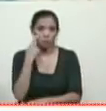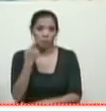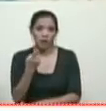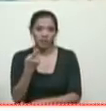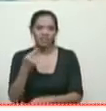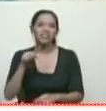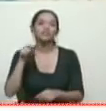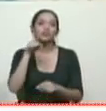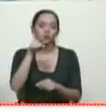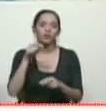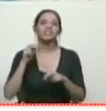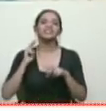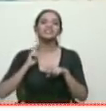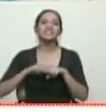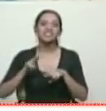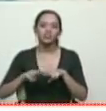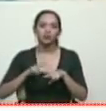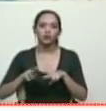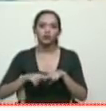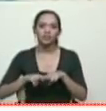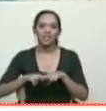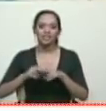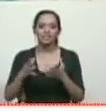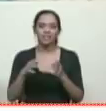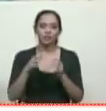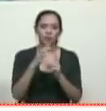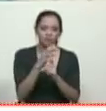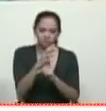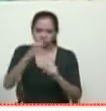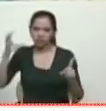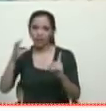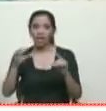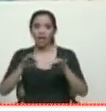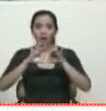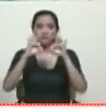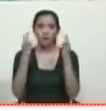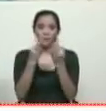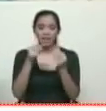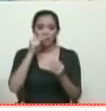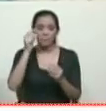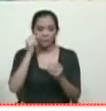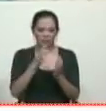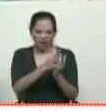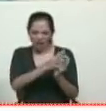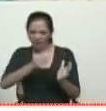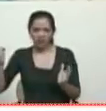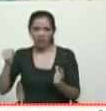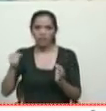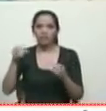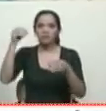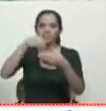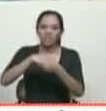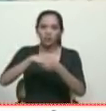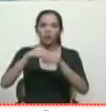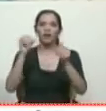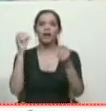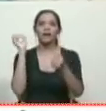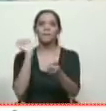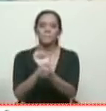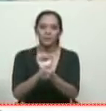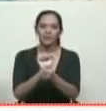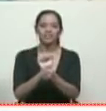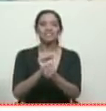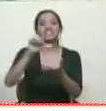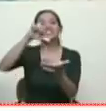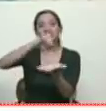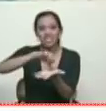niños que han sido separados de sus padres en la frontera norteamericana y que están metidos en esto que llaman ellos centros